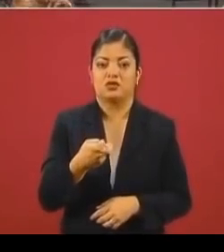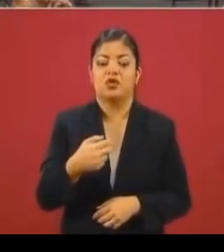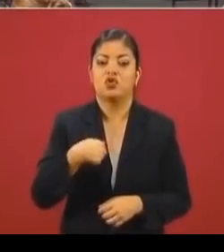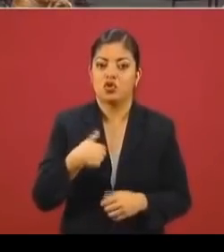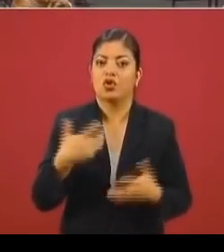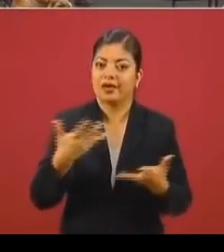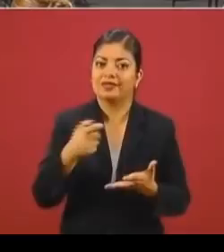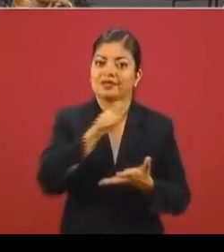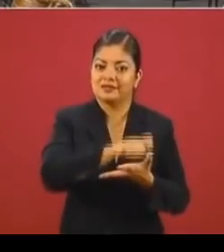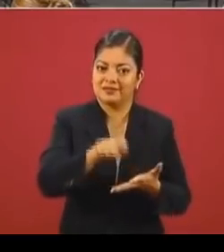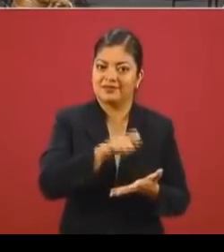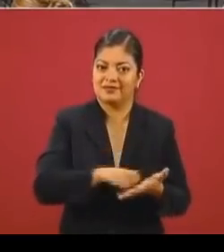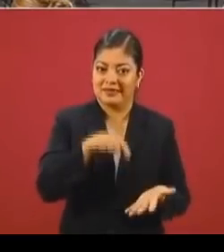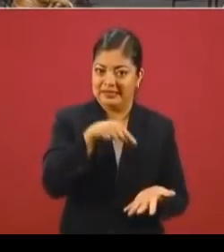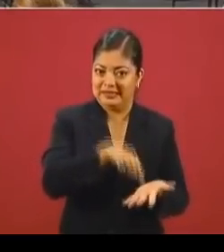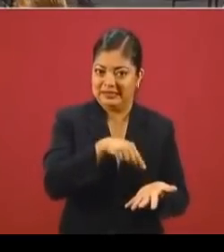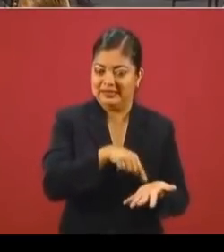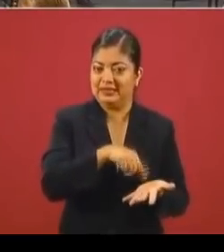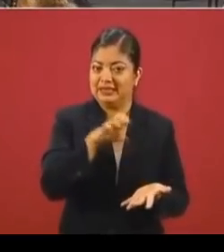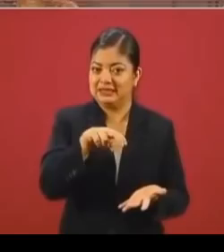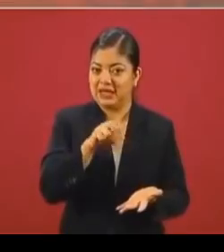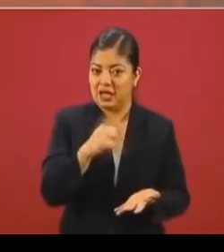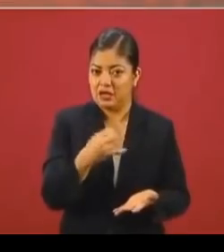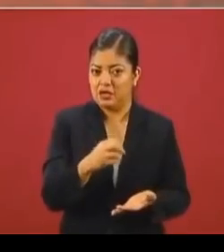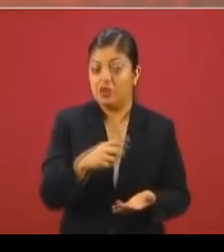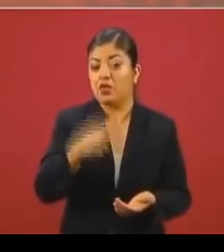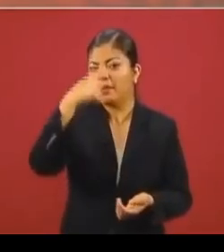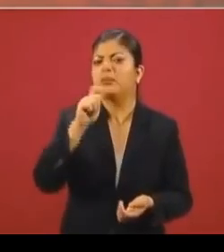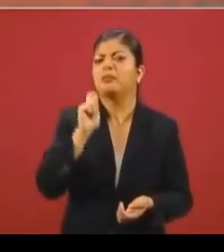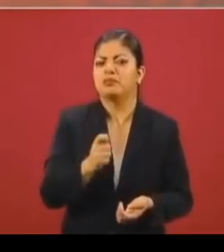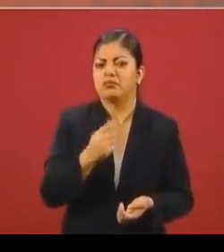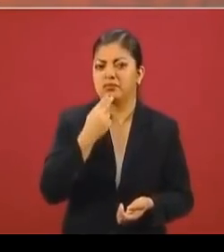escribí este ensayo, para explicar